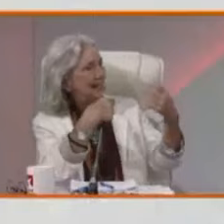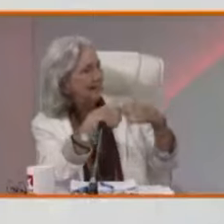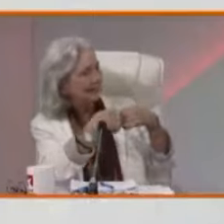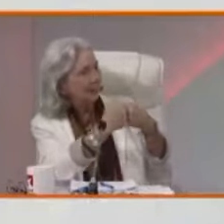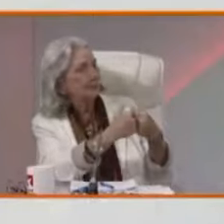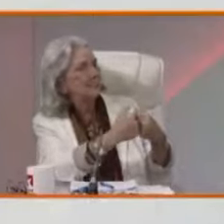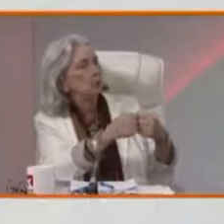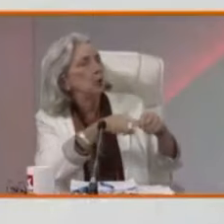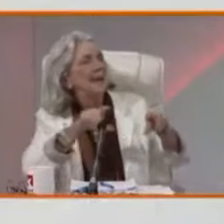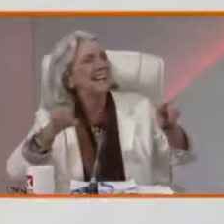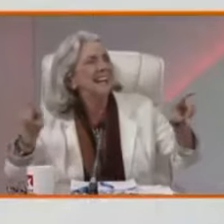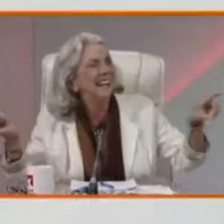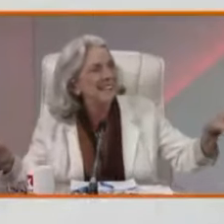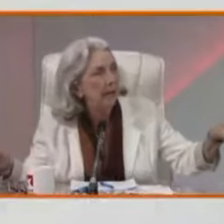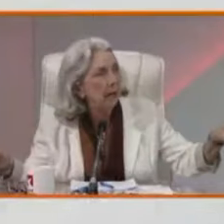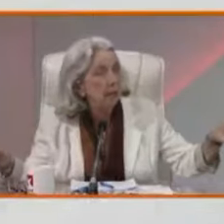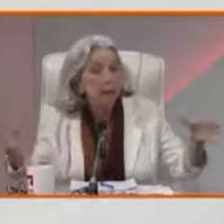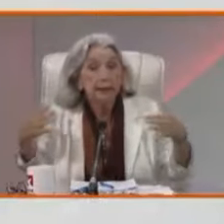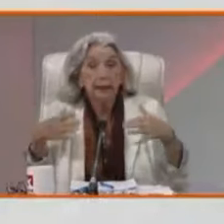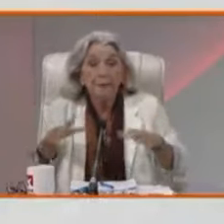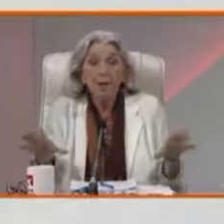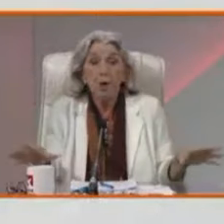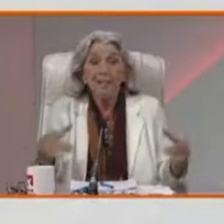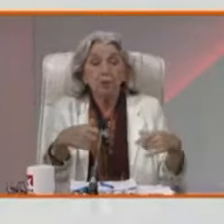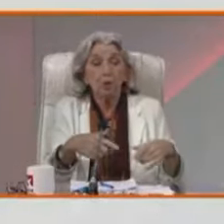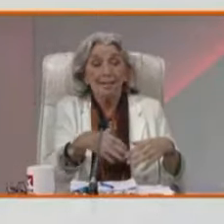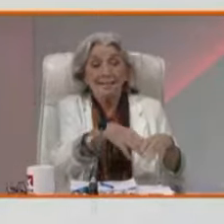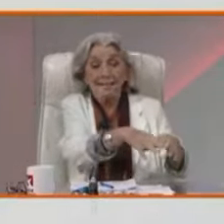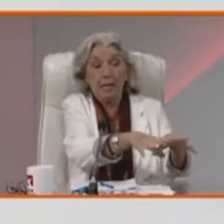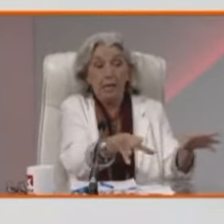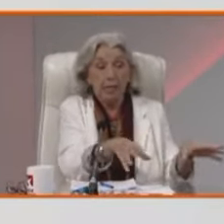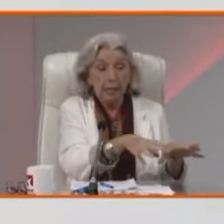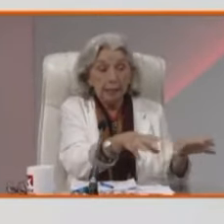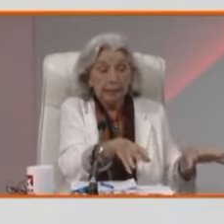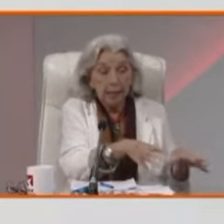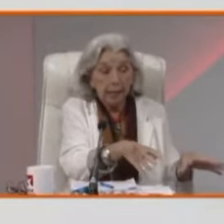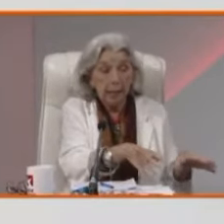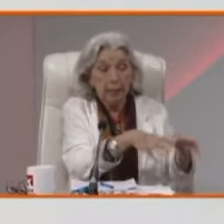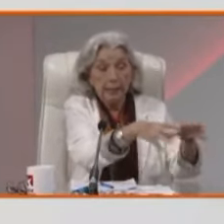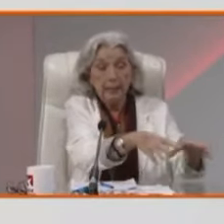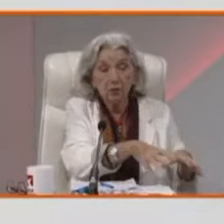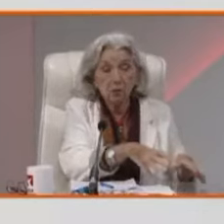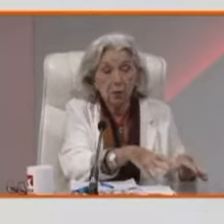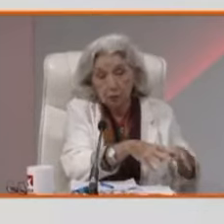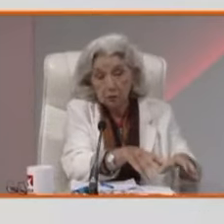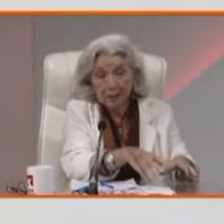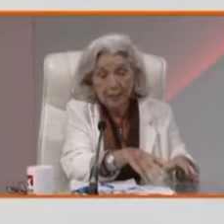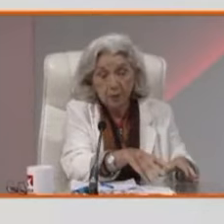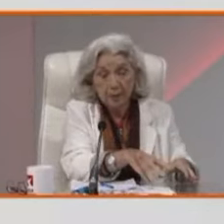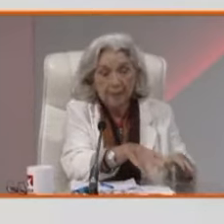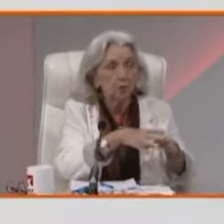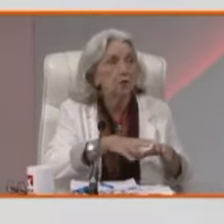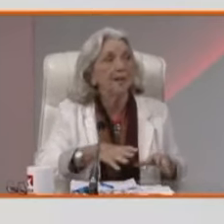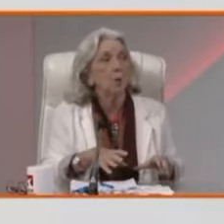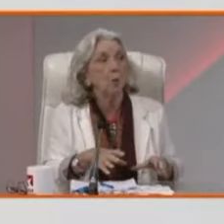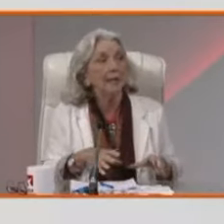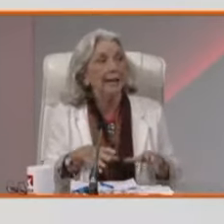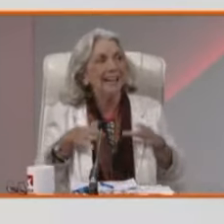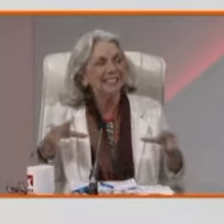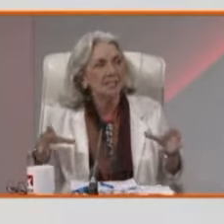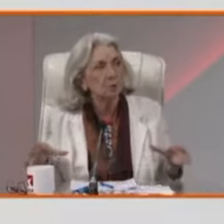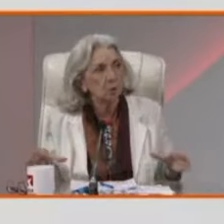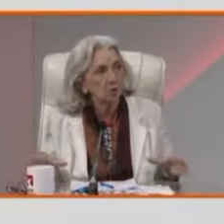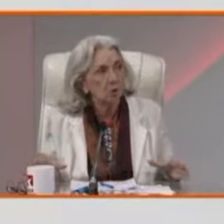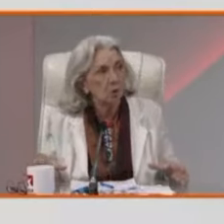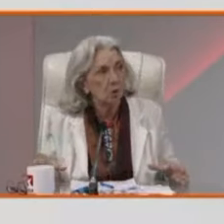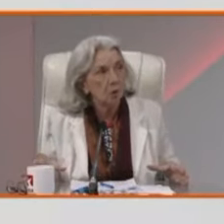pero él está expresando una realidad, que tal vez los actores que están aliándose, son aliados de Israel, no se dan